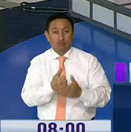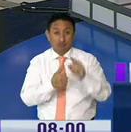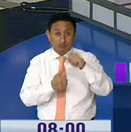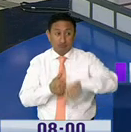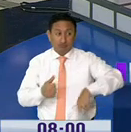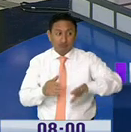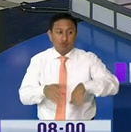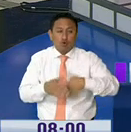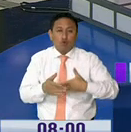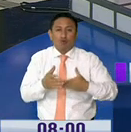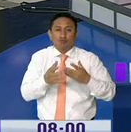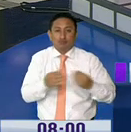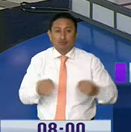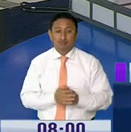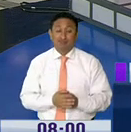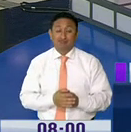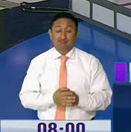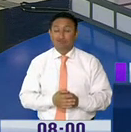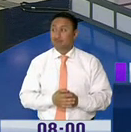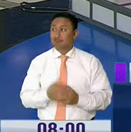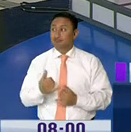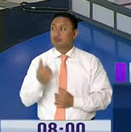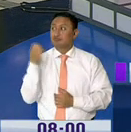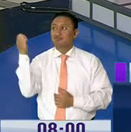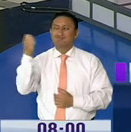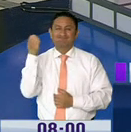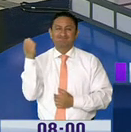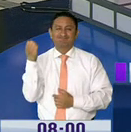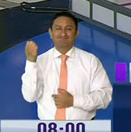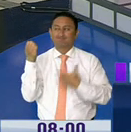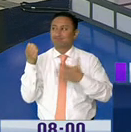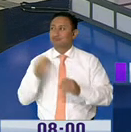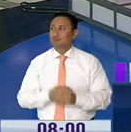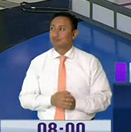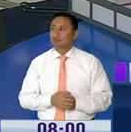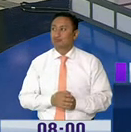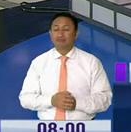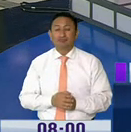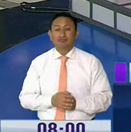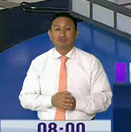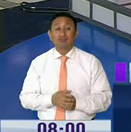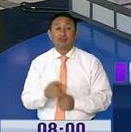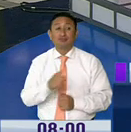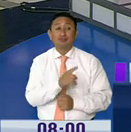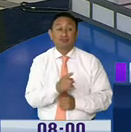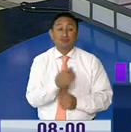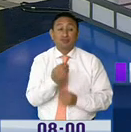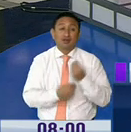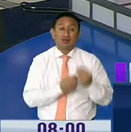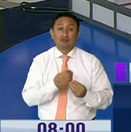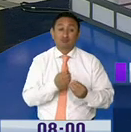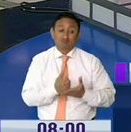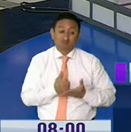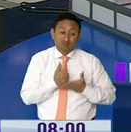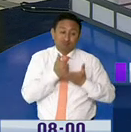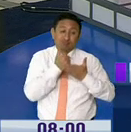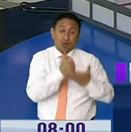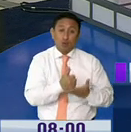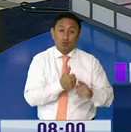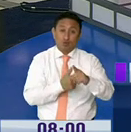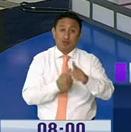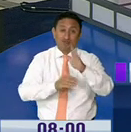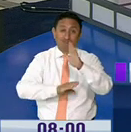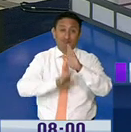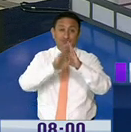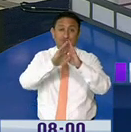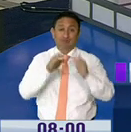los caminos para en esta emergencia sanitaria encontrar justamente los puntos y comas en favor de que tenga mejores días